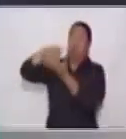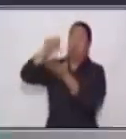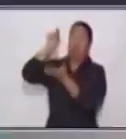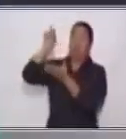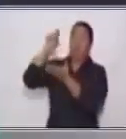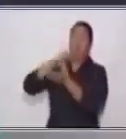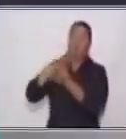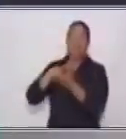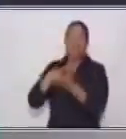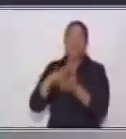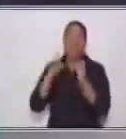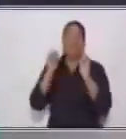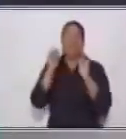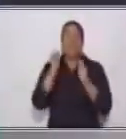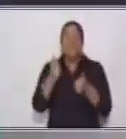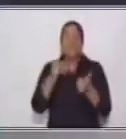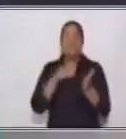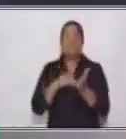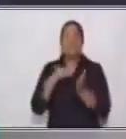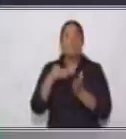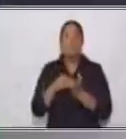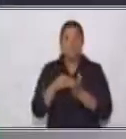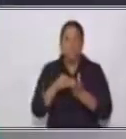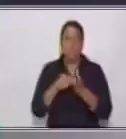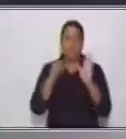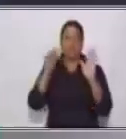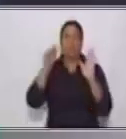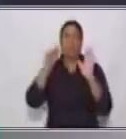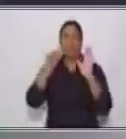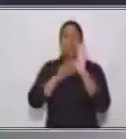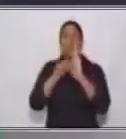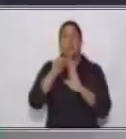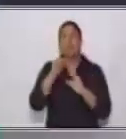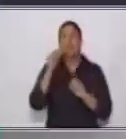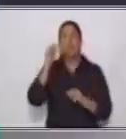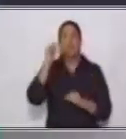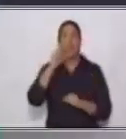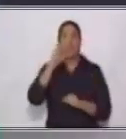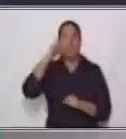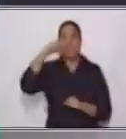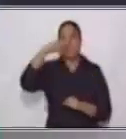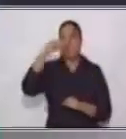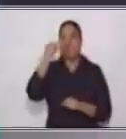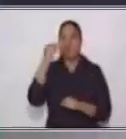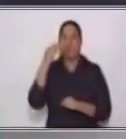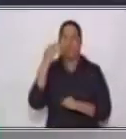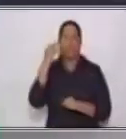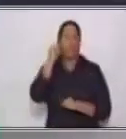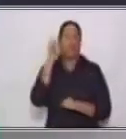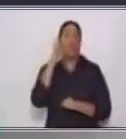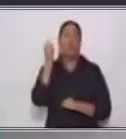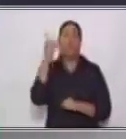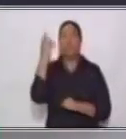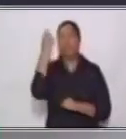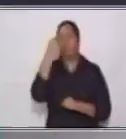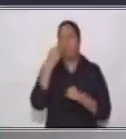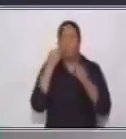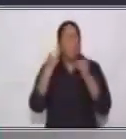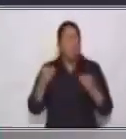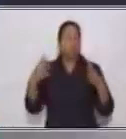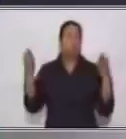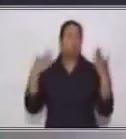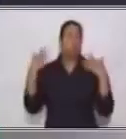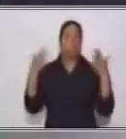y allí se producen permanentes explosiones termonucleares que liberan enormes cantidades de energía al